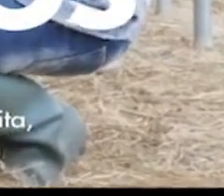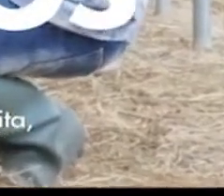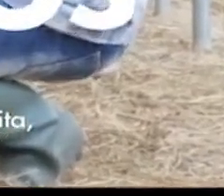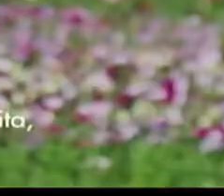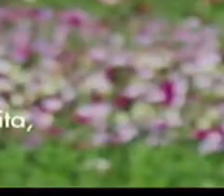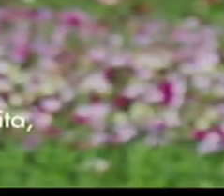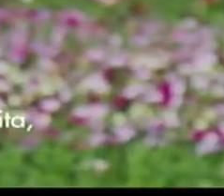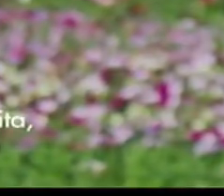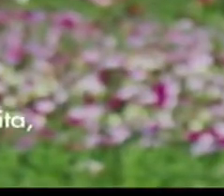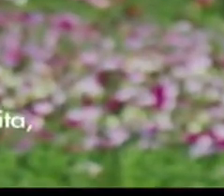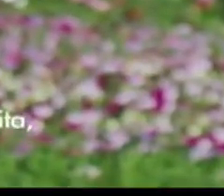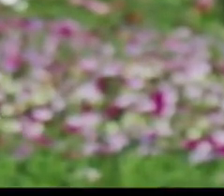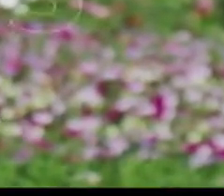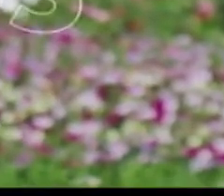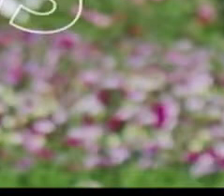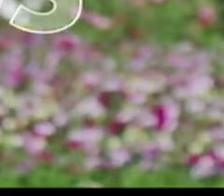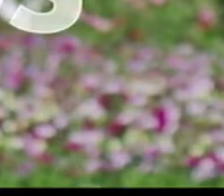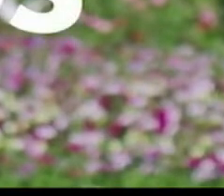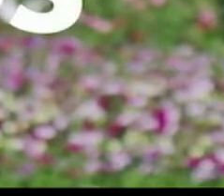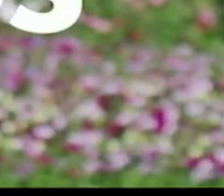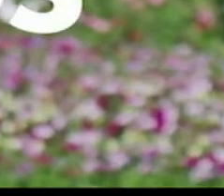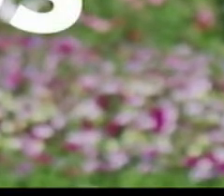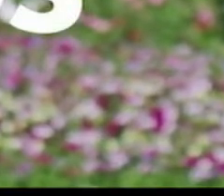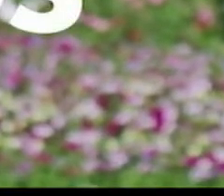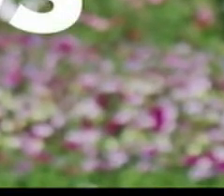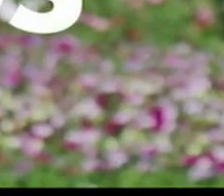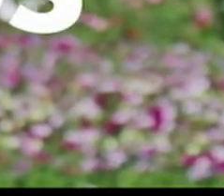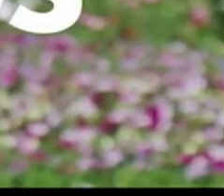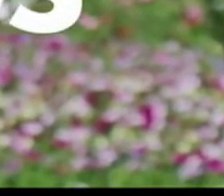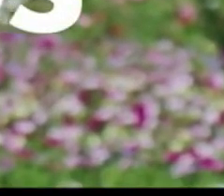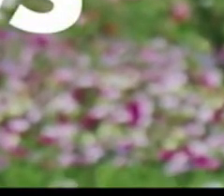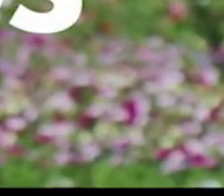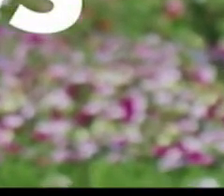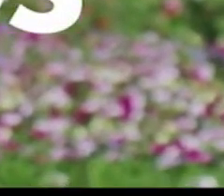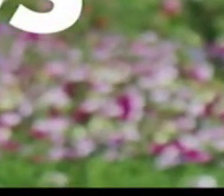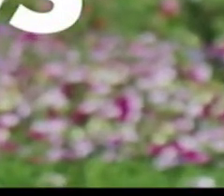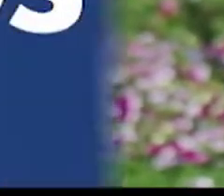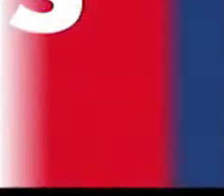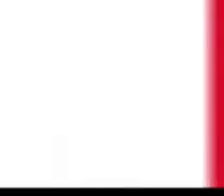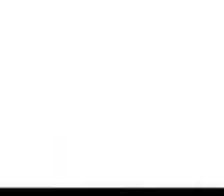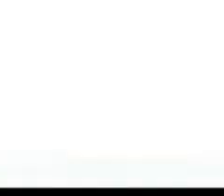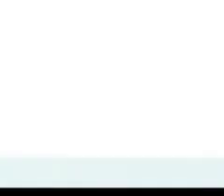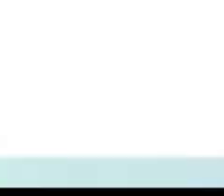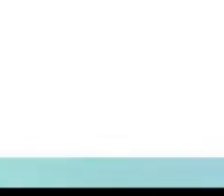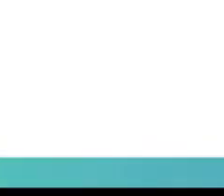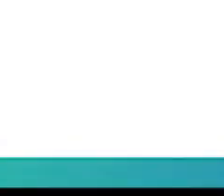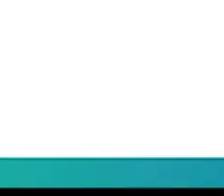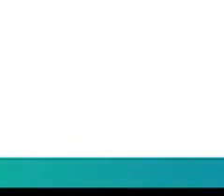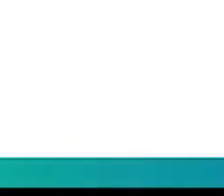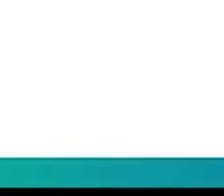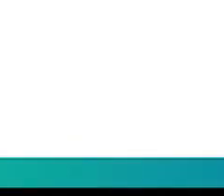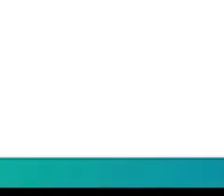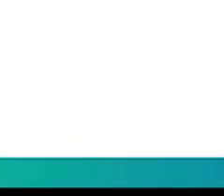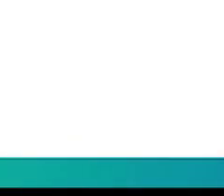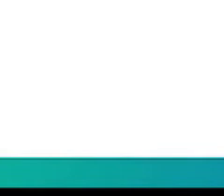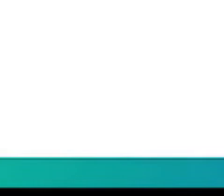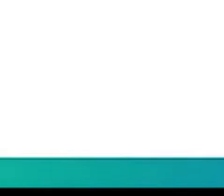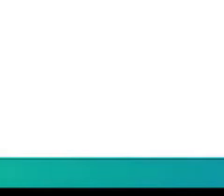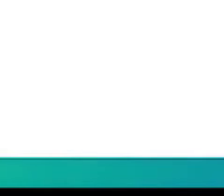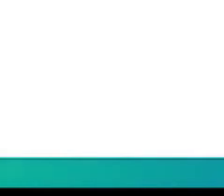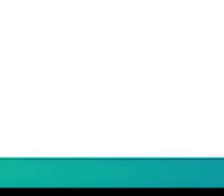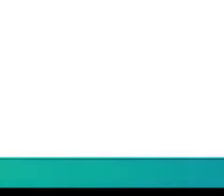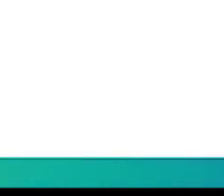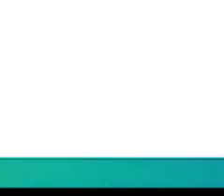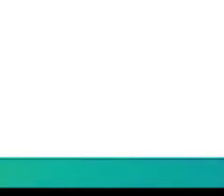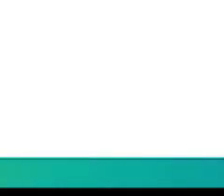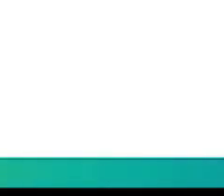usted puede tener el capital que necesita para seguir creciendo y dirigirse al éxito. Aproveche esta oportunidad para impulsar